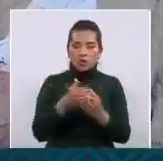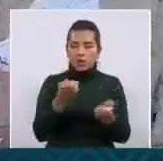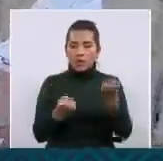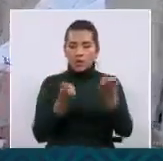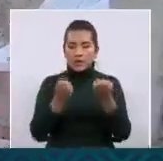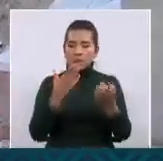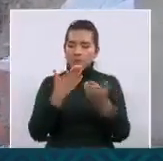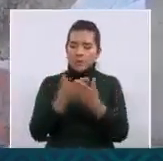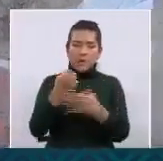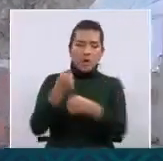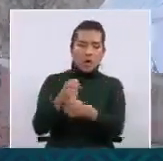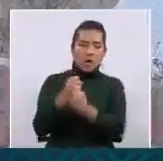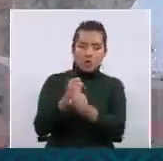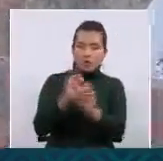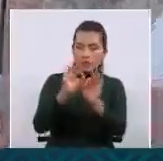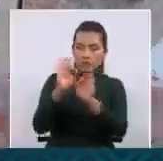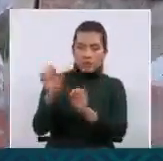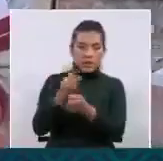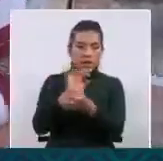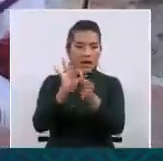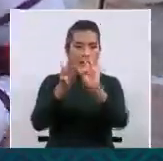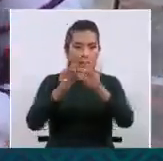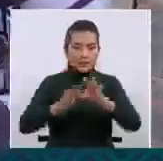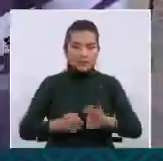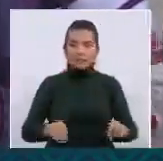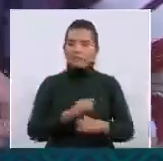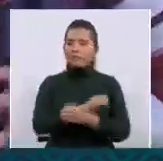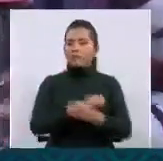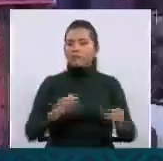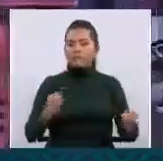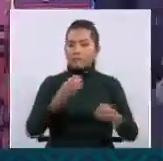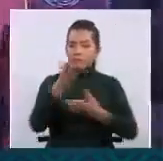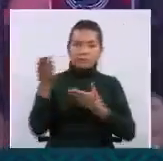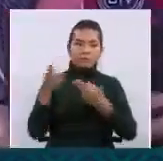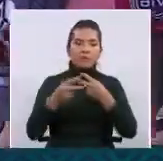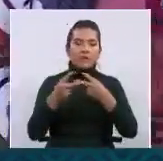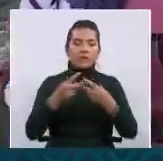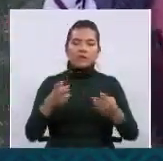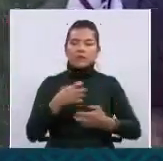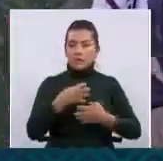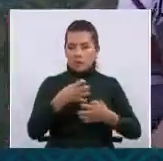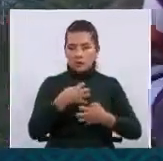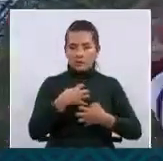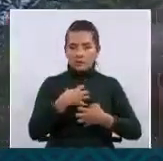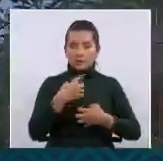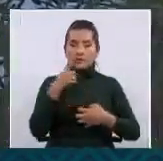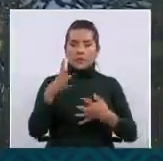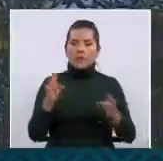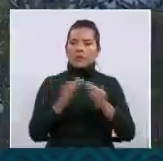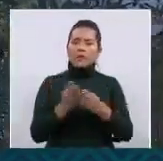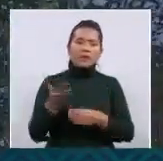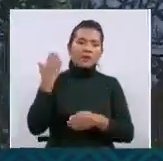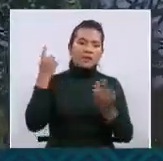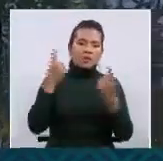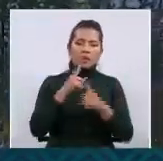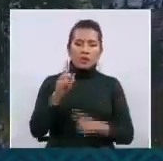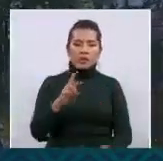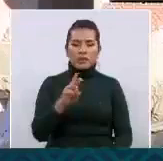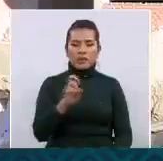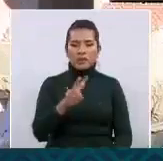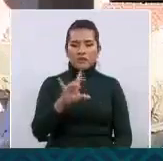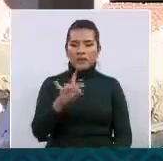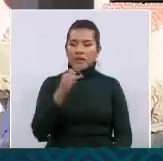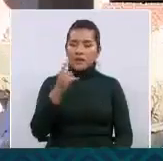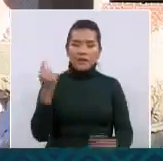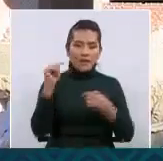desarrollado. Los vecinos reclaman que estas obras puedan ser ejecutadas. Hasta la gestión del señor Revilla se ha hecho todos los trabajos que usted